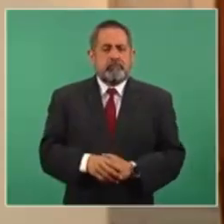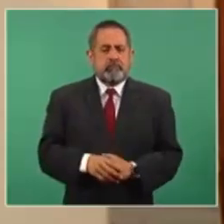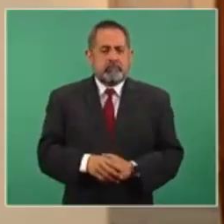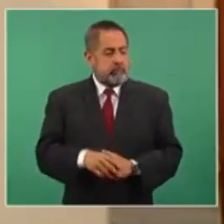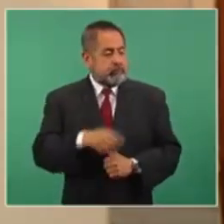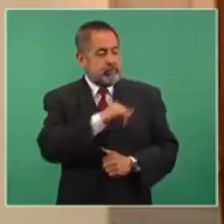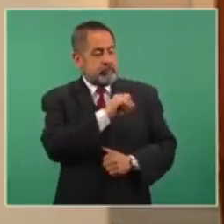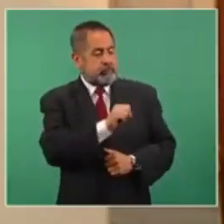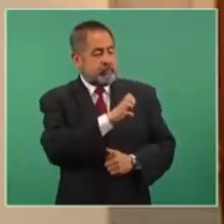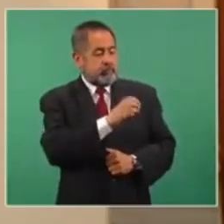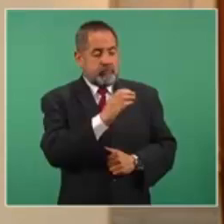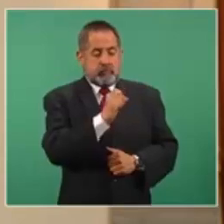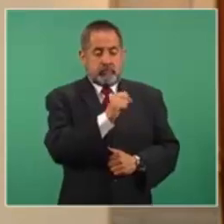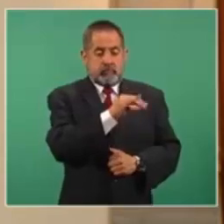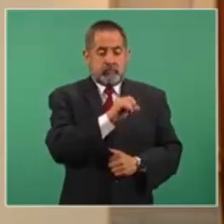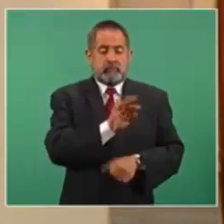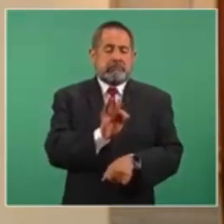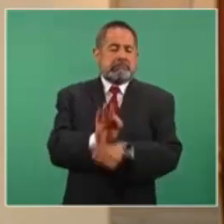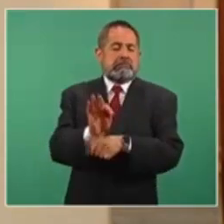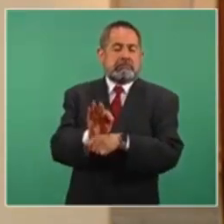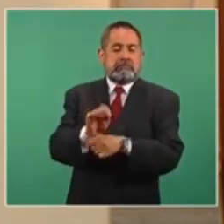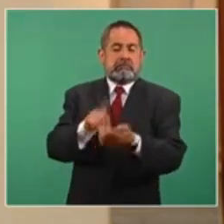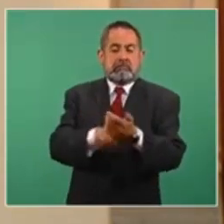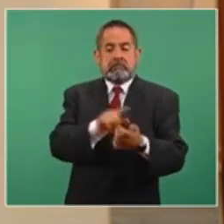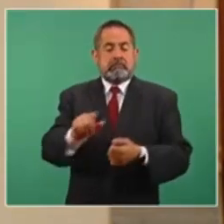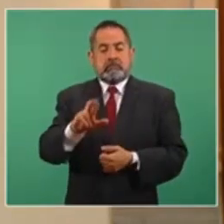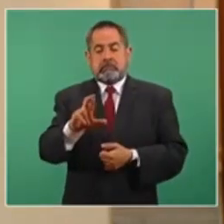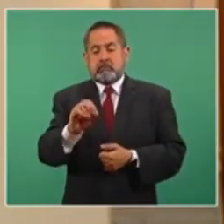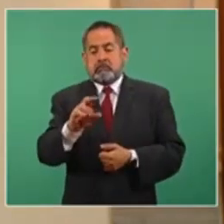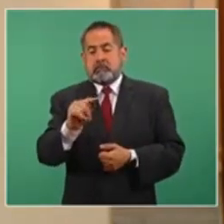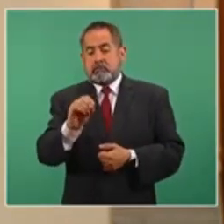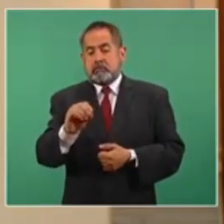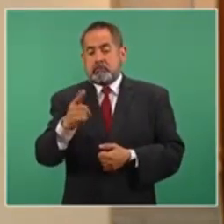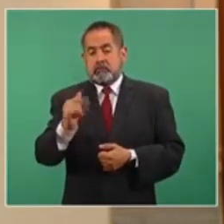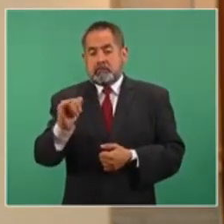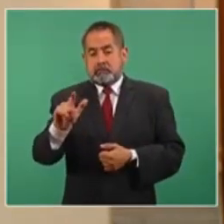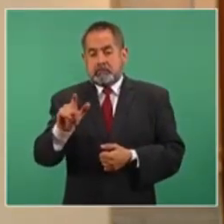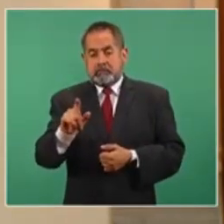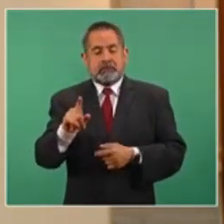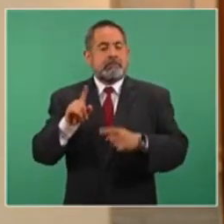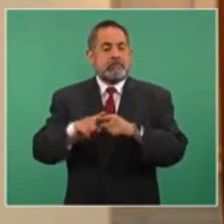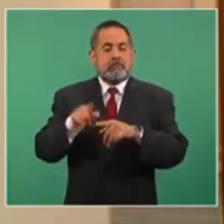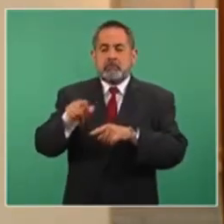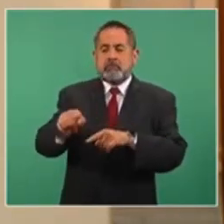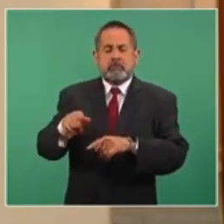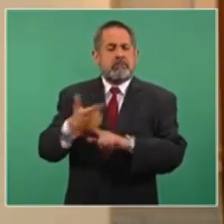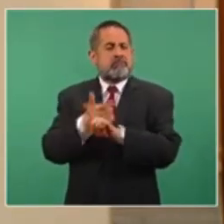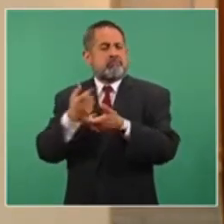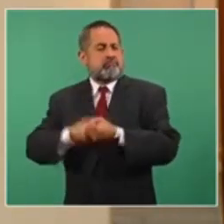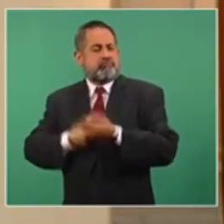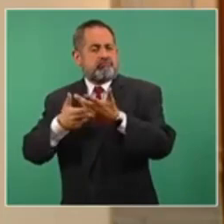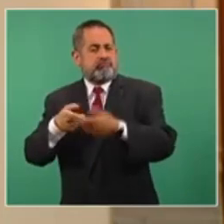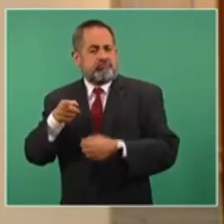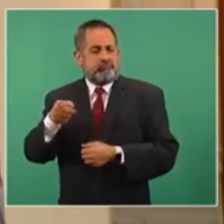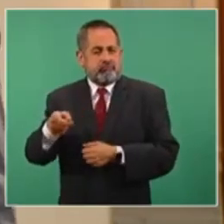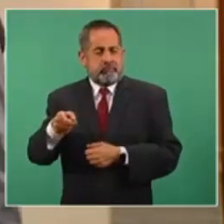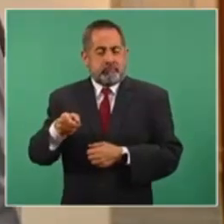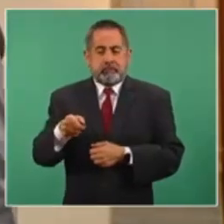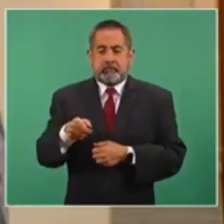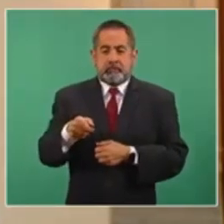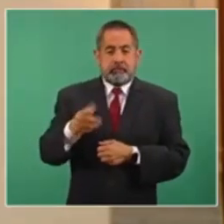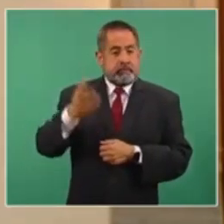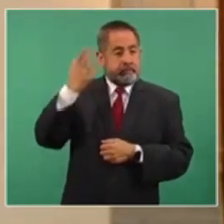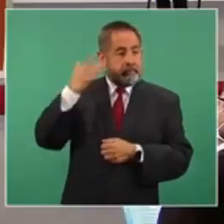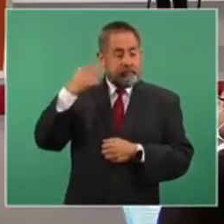José Ramón Cosío protegió a Roberto Gil en un asunto de libertad de expresión en el que se le